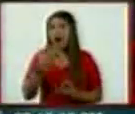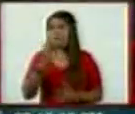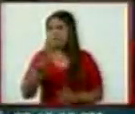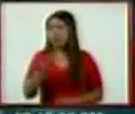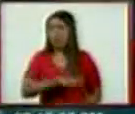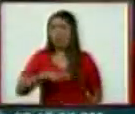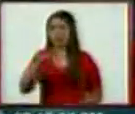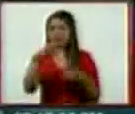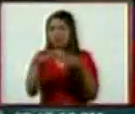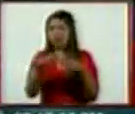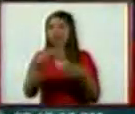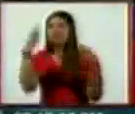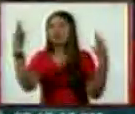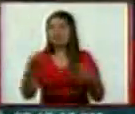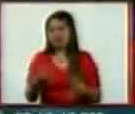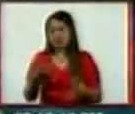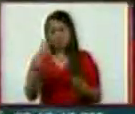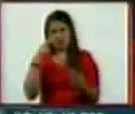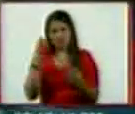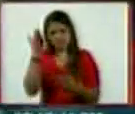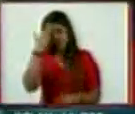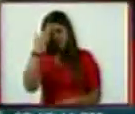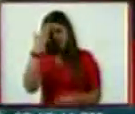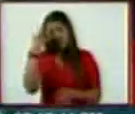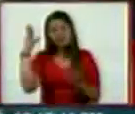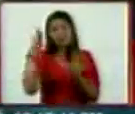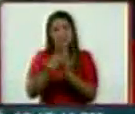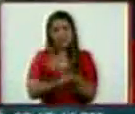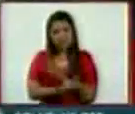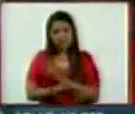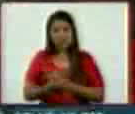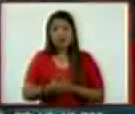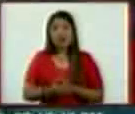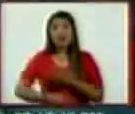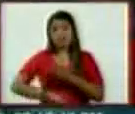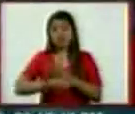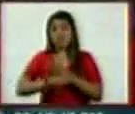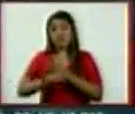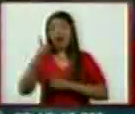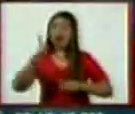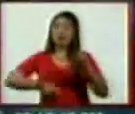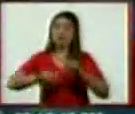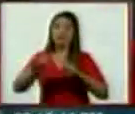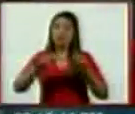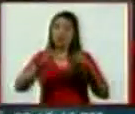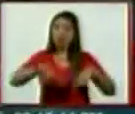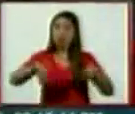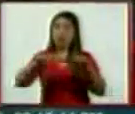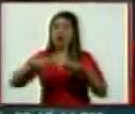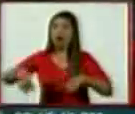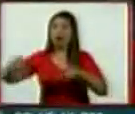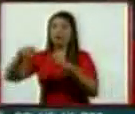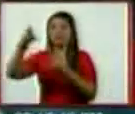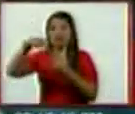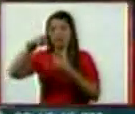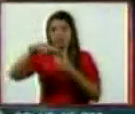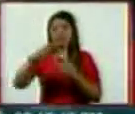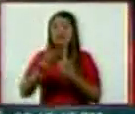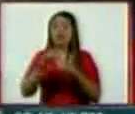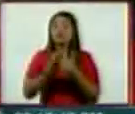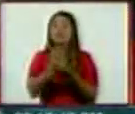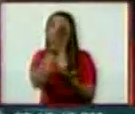verdad, para saber exactamente lo que pasó y aún pasa en algunos sectores del Táchira. Y se